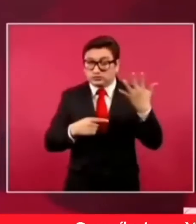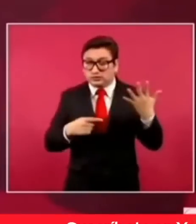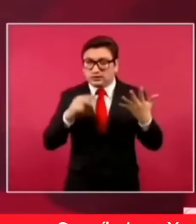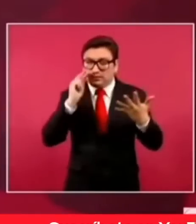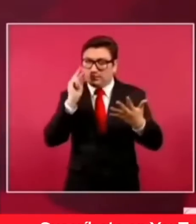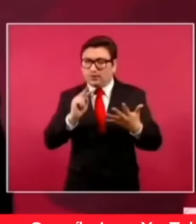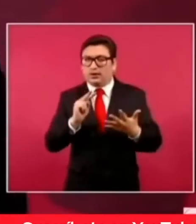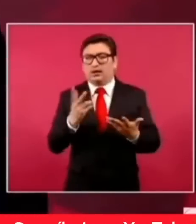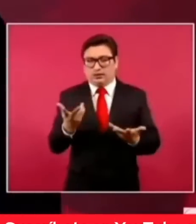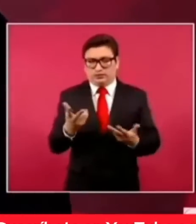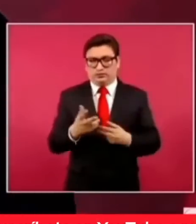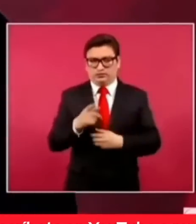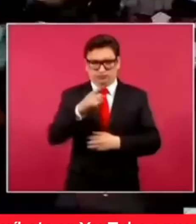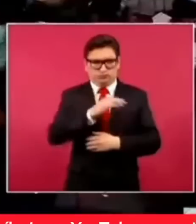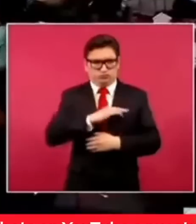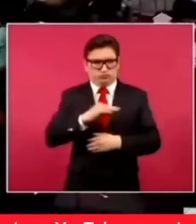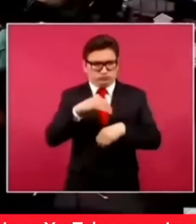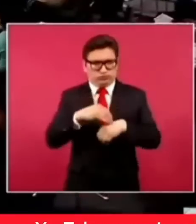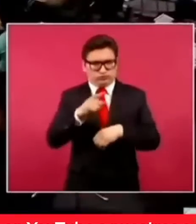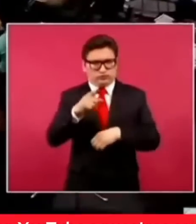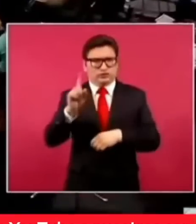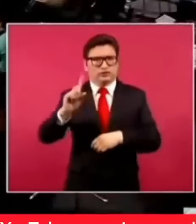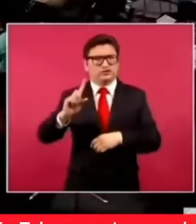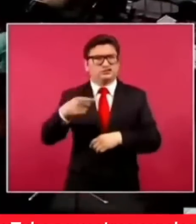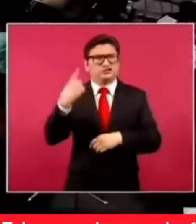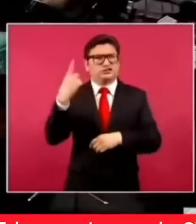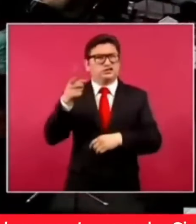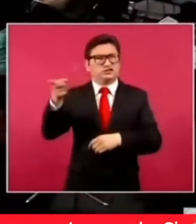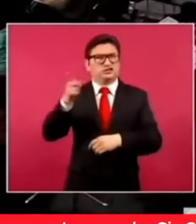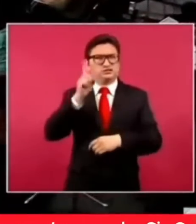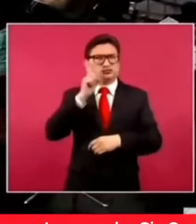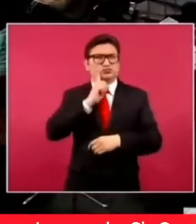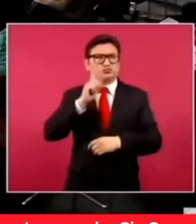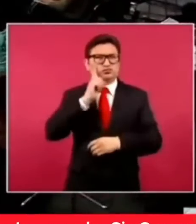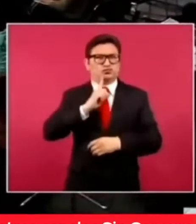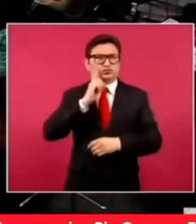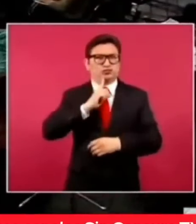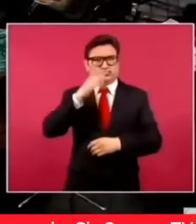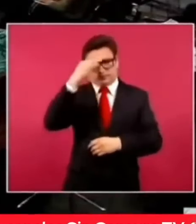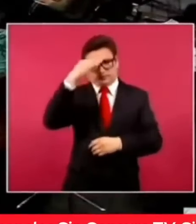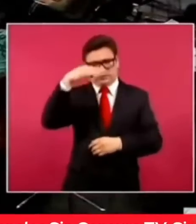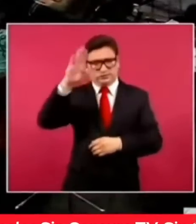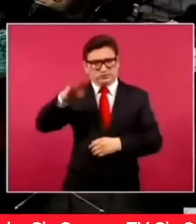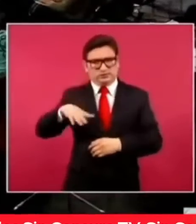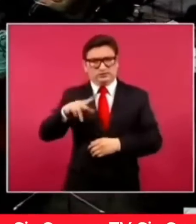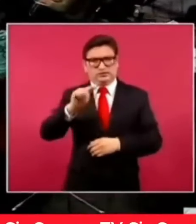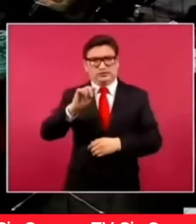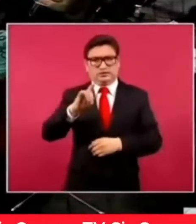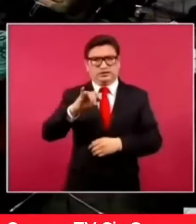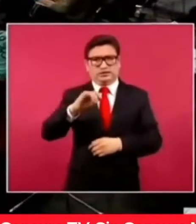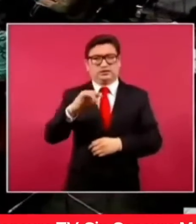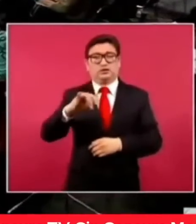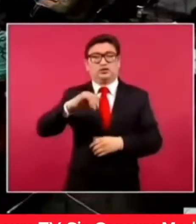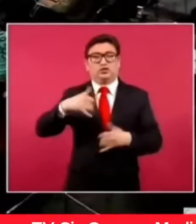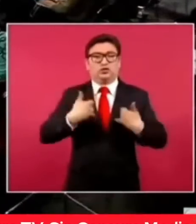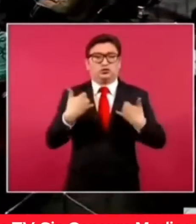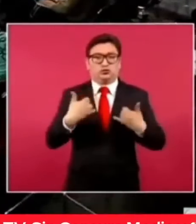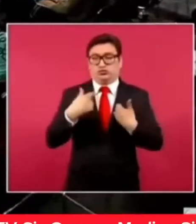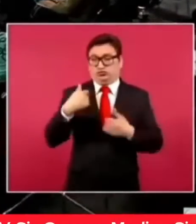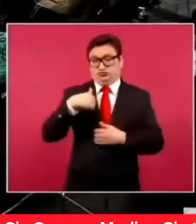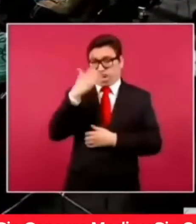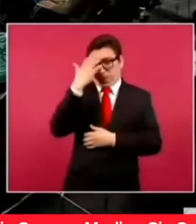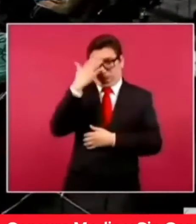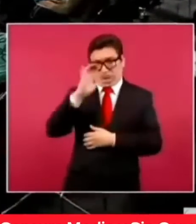No puedes poner ahí quién es la señora Taddei, la joven Taddei. No la